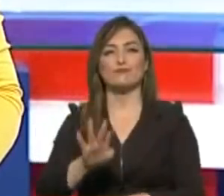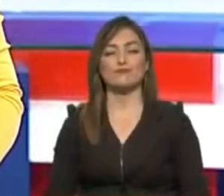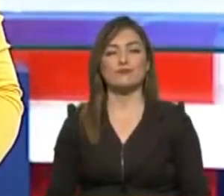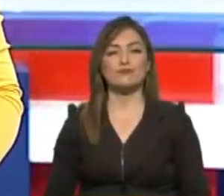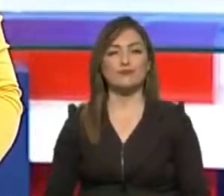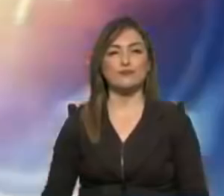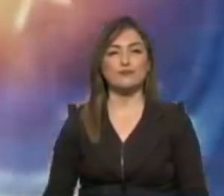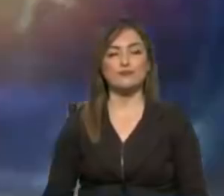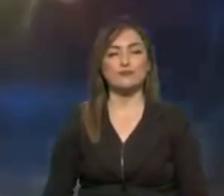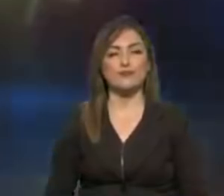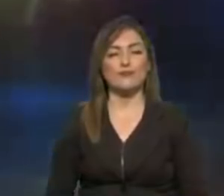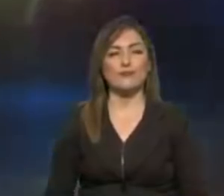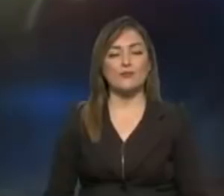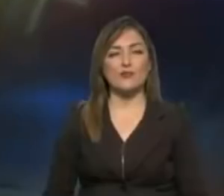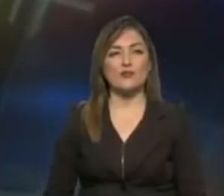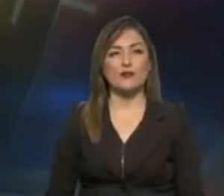líneas de contacto.